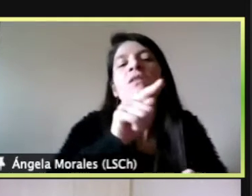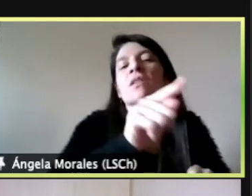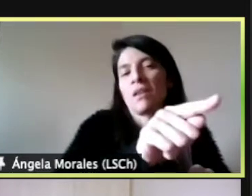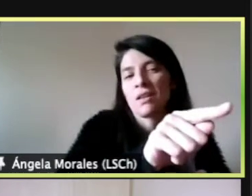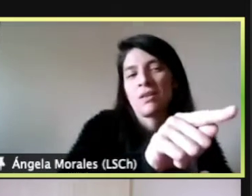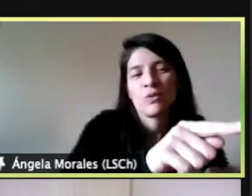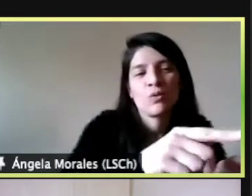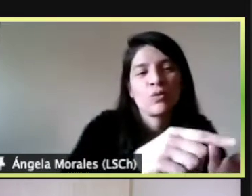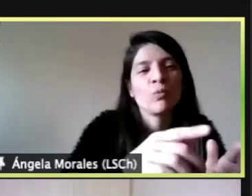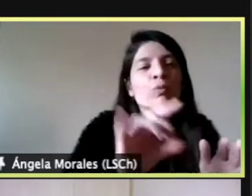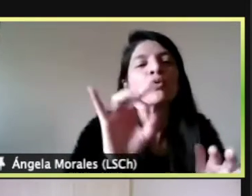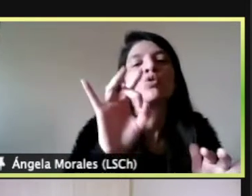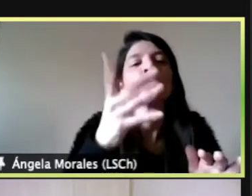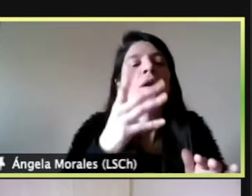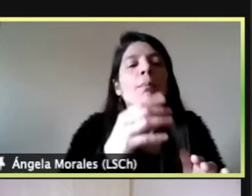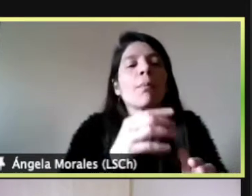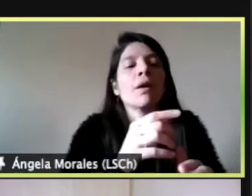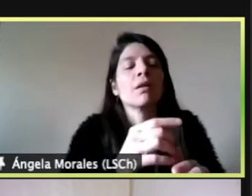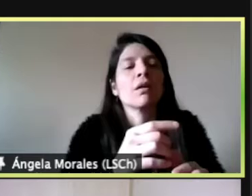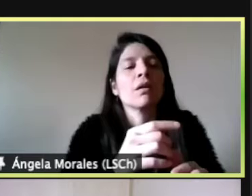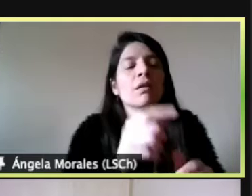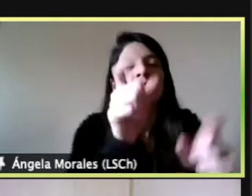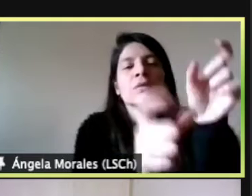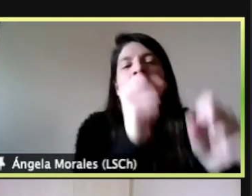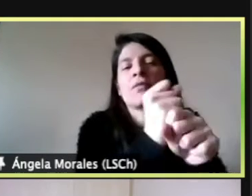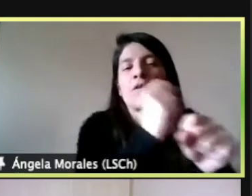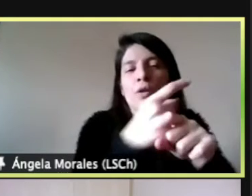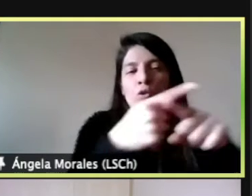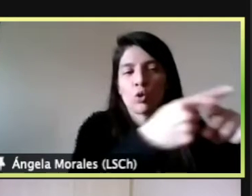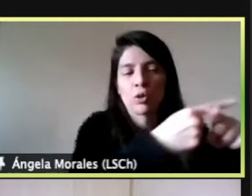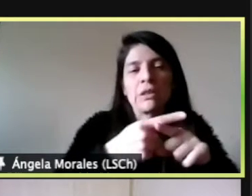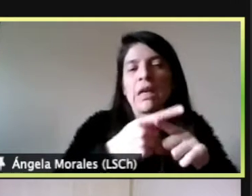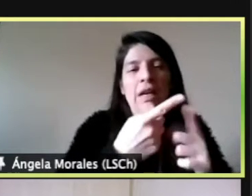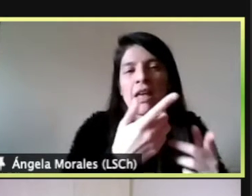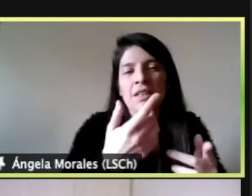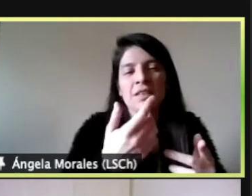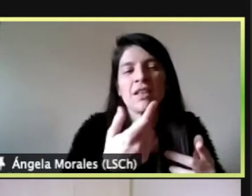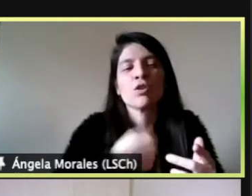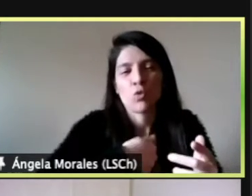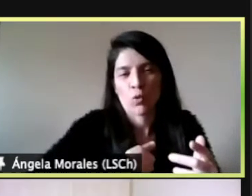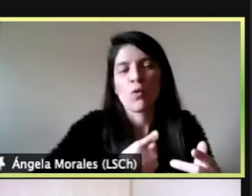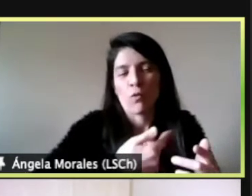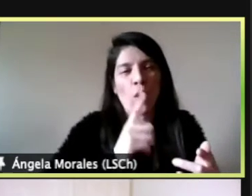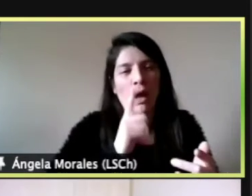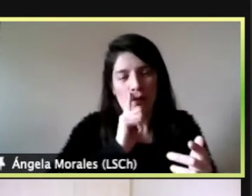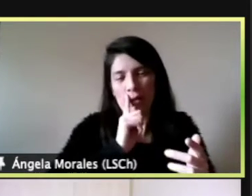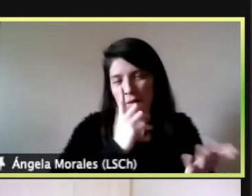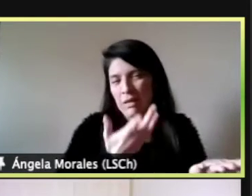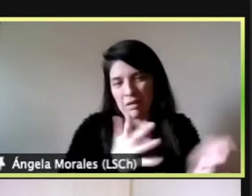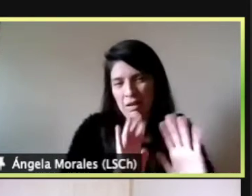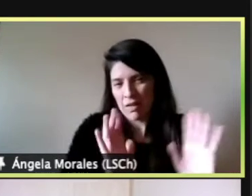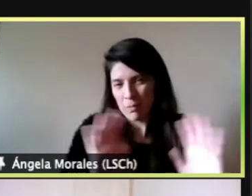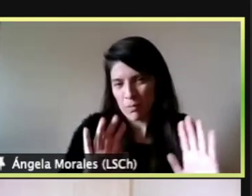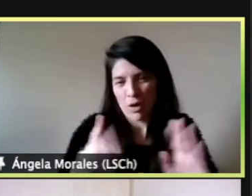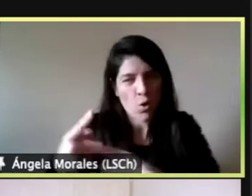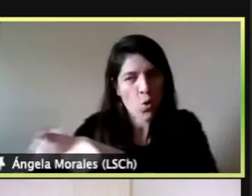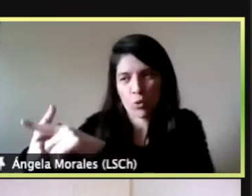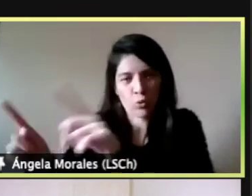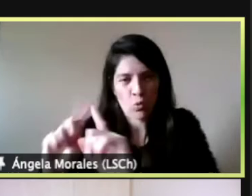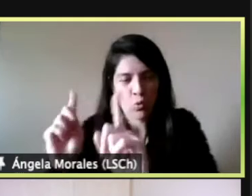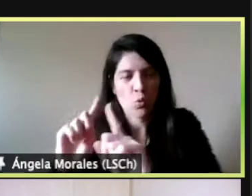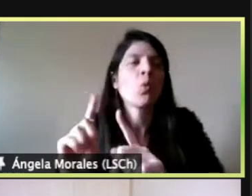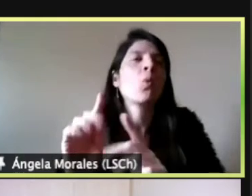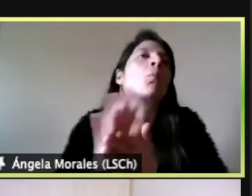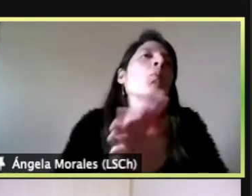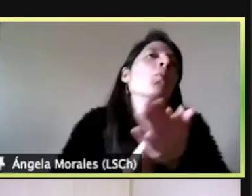trabajadores de los trabajadores sociales que yo voy a tener. Ahora yo podría tener, por ejemplo, algún otro tipo de error. Por ejemplo, voy a colocar un